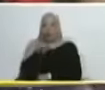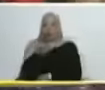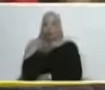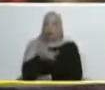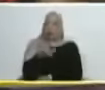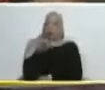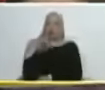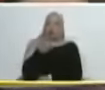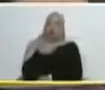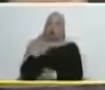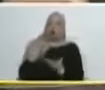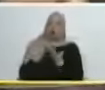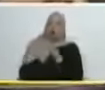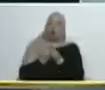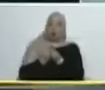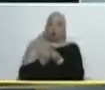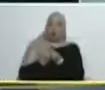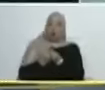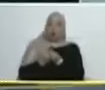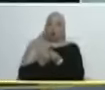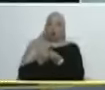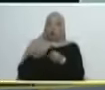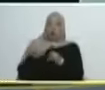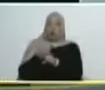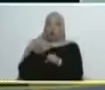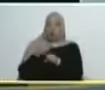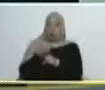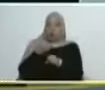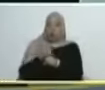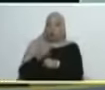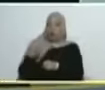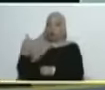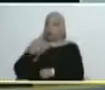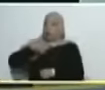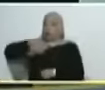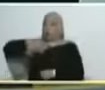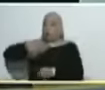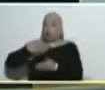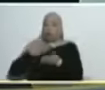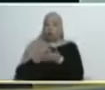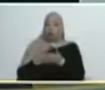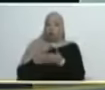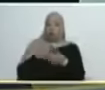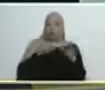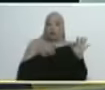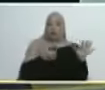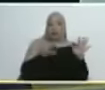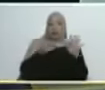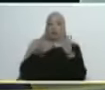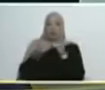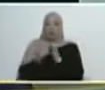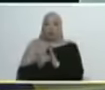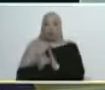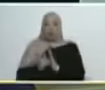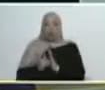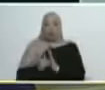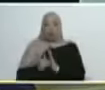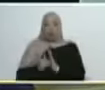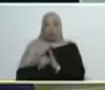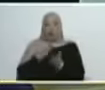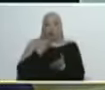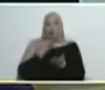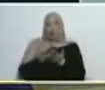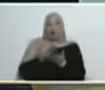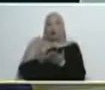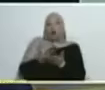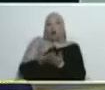Tengo conmigo el trabajo hecho por ustedes. Más de 63.000 propuestas,